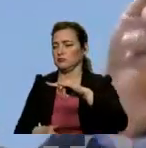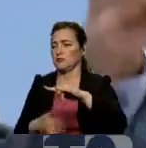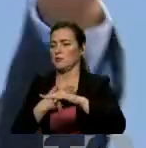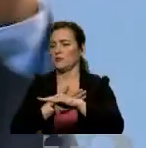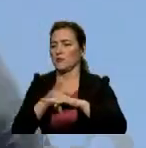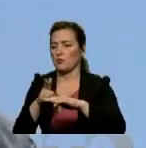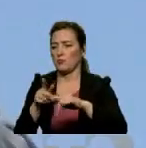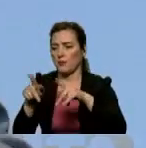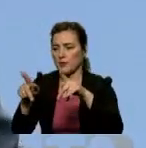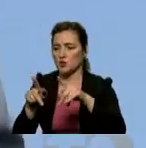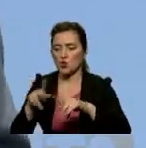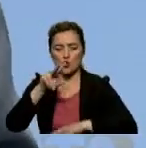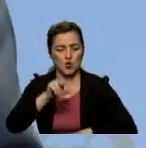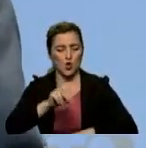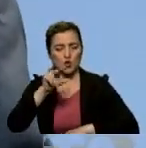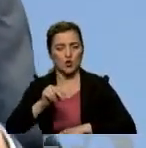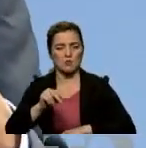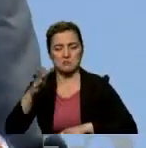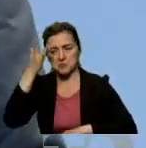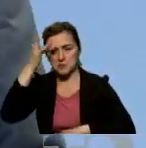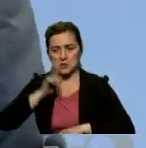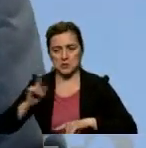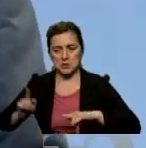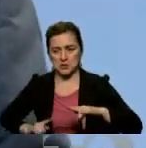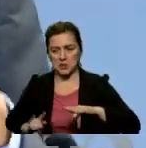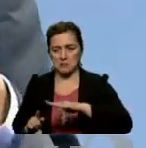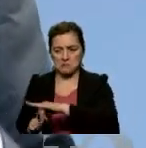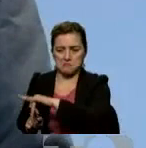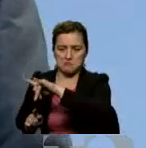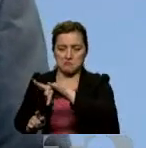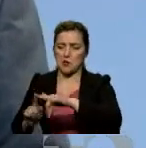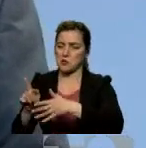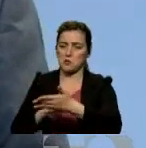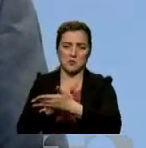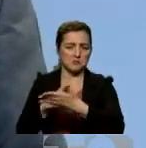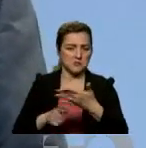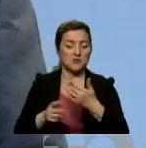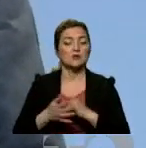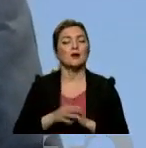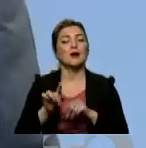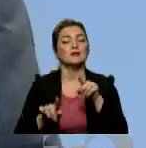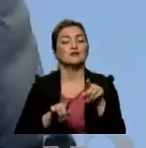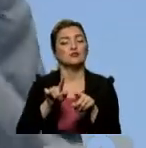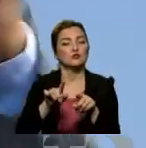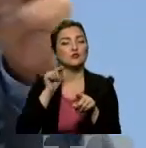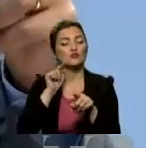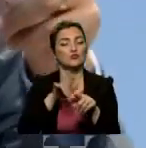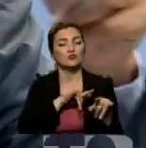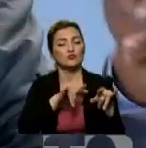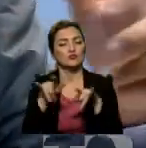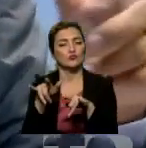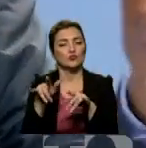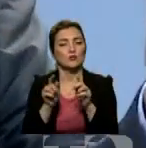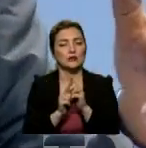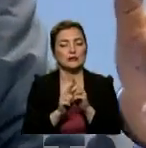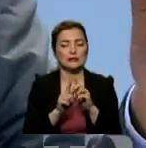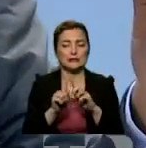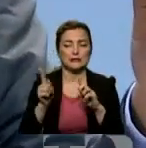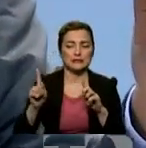han partido de China. También recordemos que los aviones tienen que tener un cierto